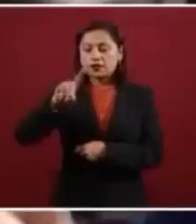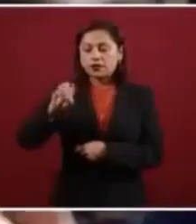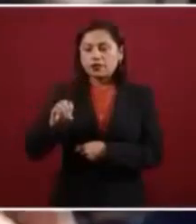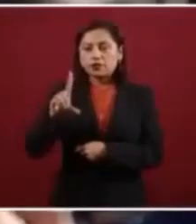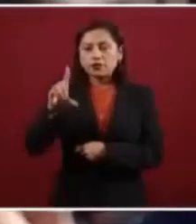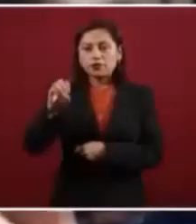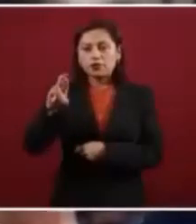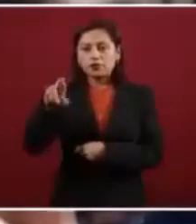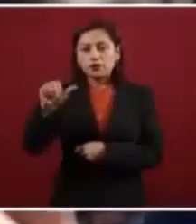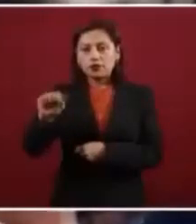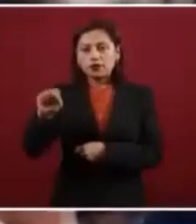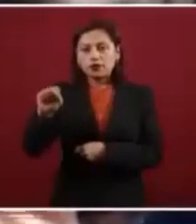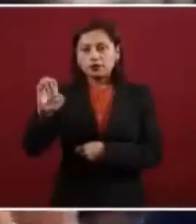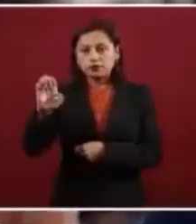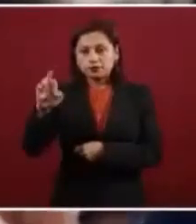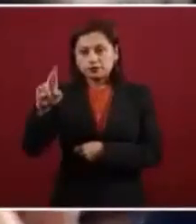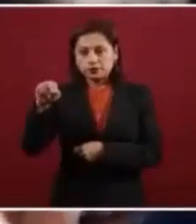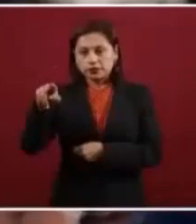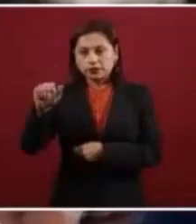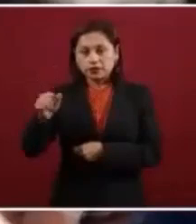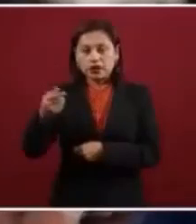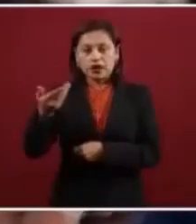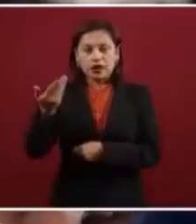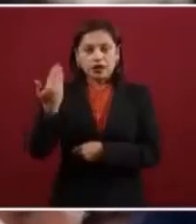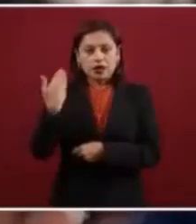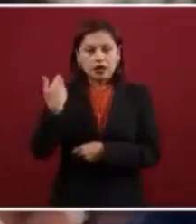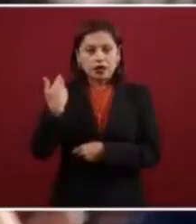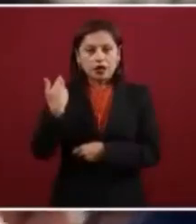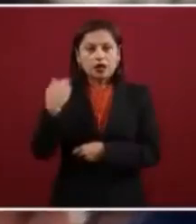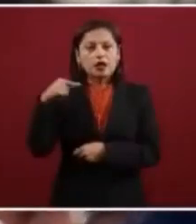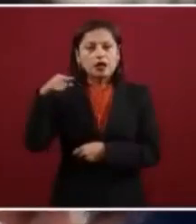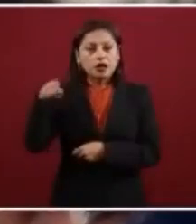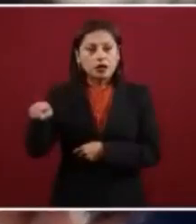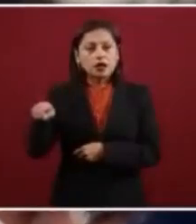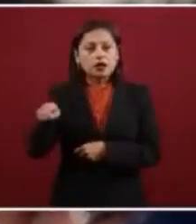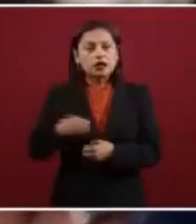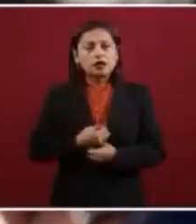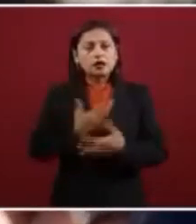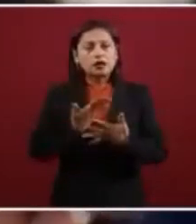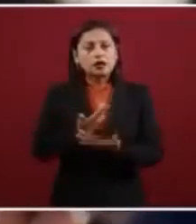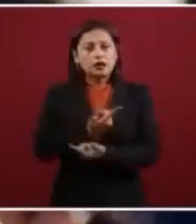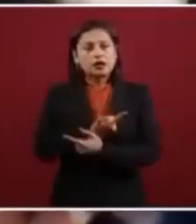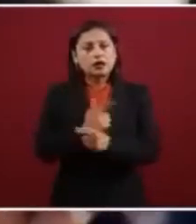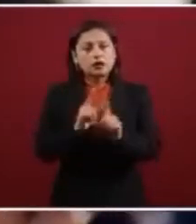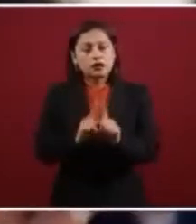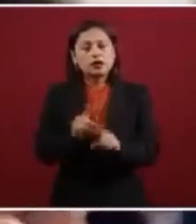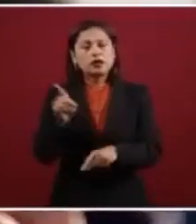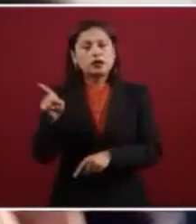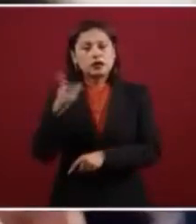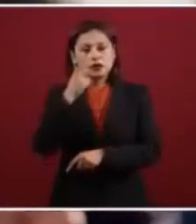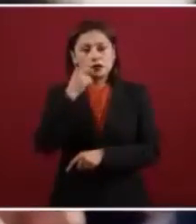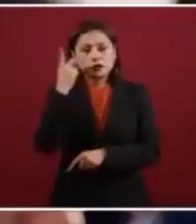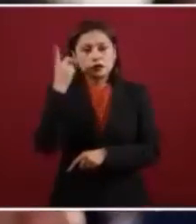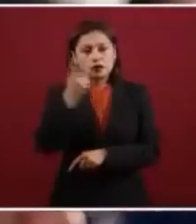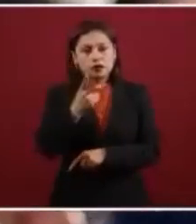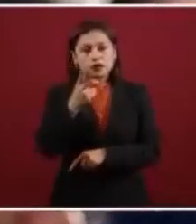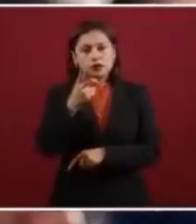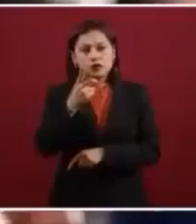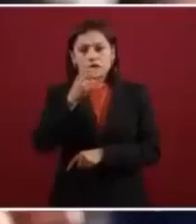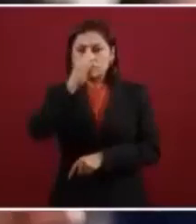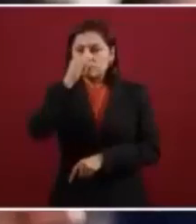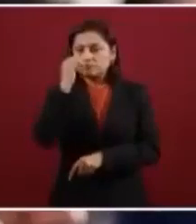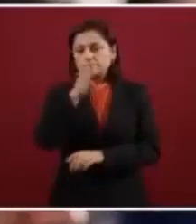hizo, bajo el argumento de libertad de expresión, una arenga en tres ocasiones en contra de la